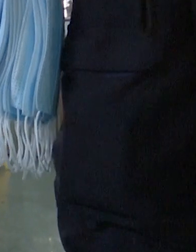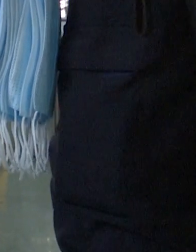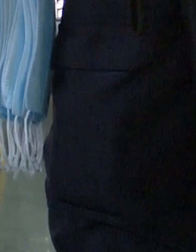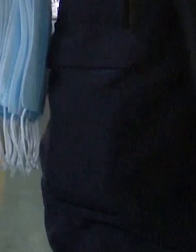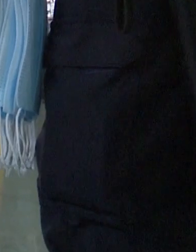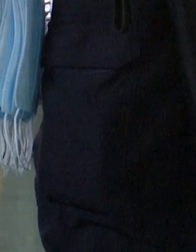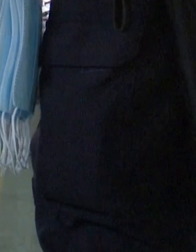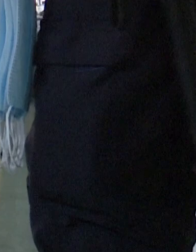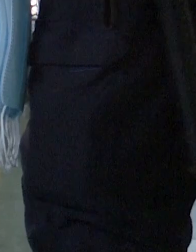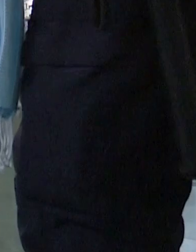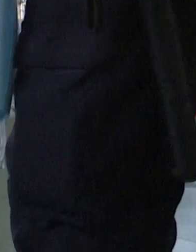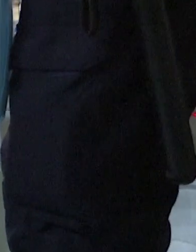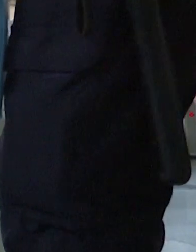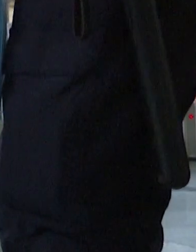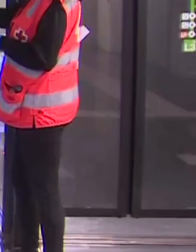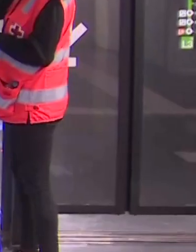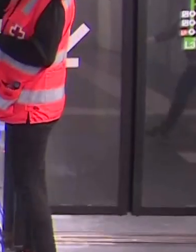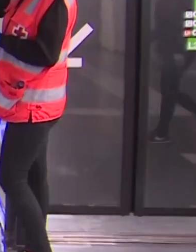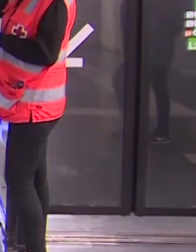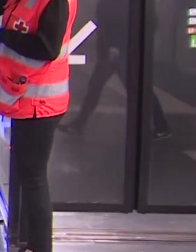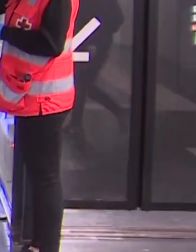los positivos confirmados ascienden a un total de